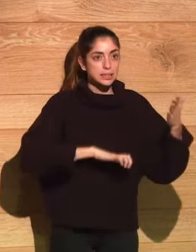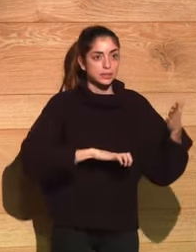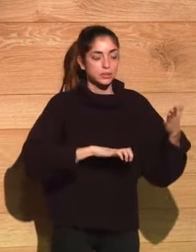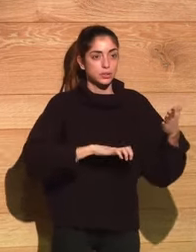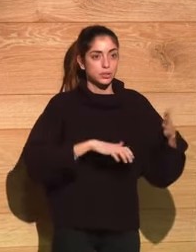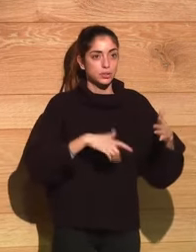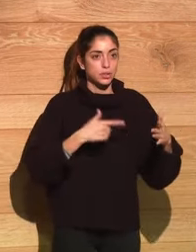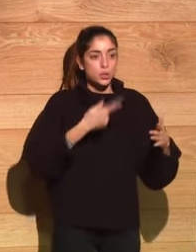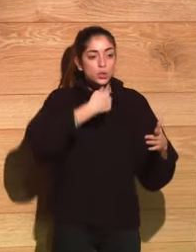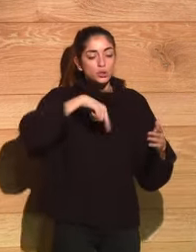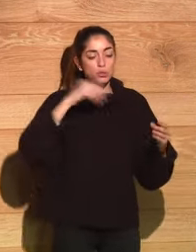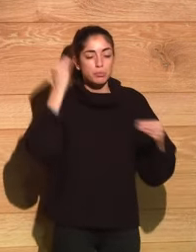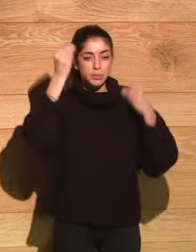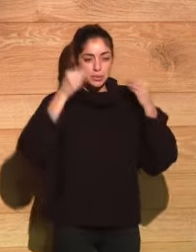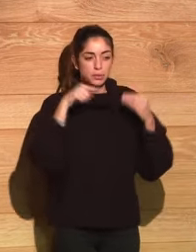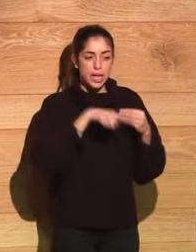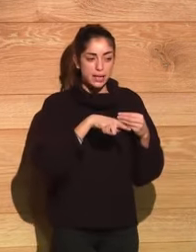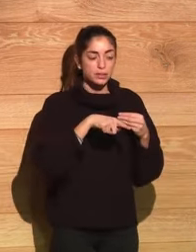algo sumamente